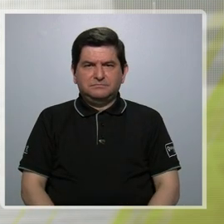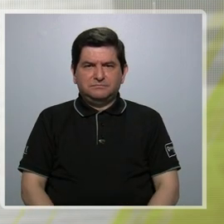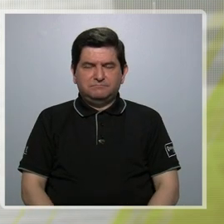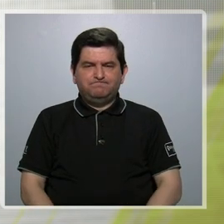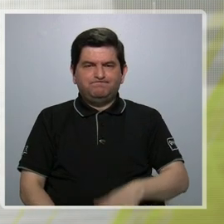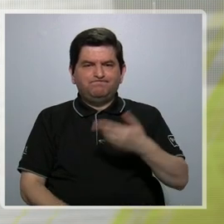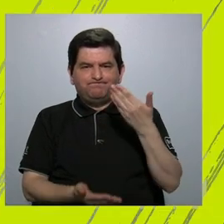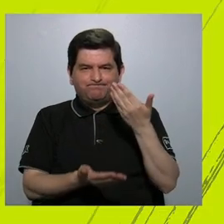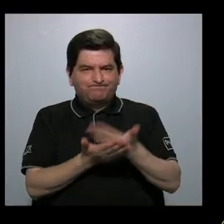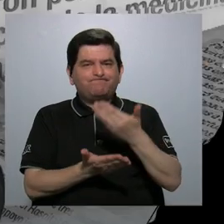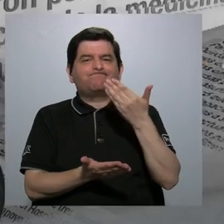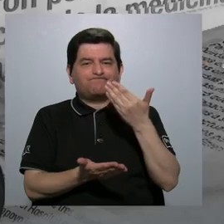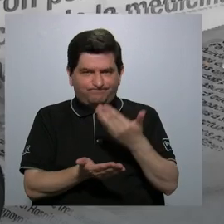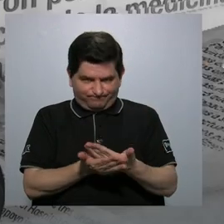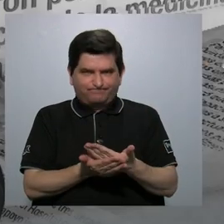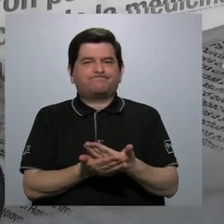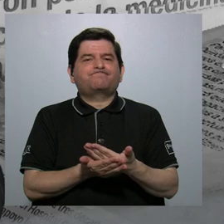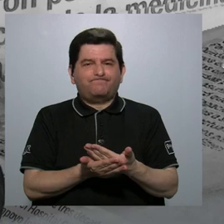a confirmar